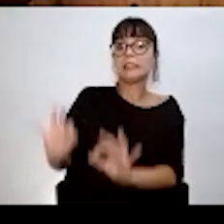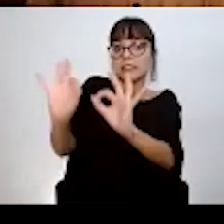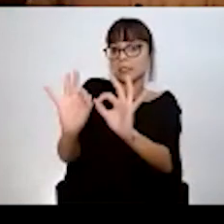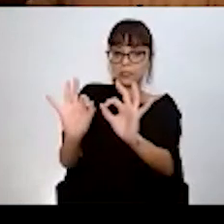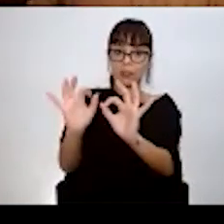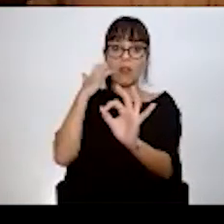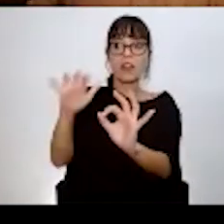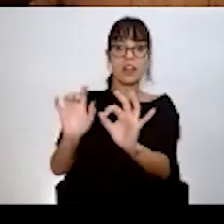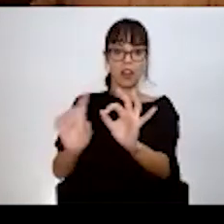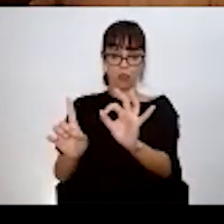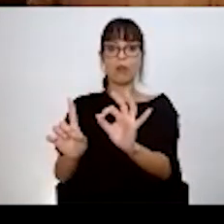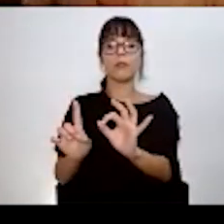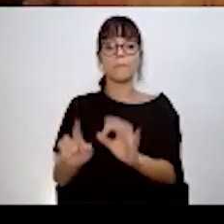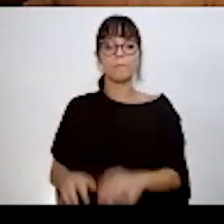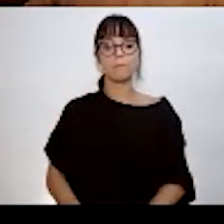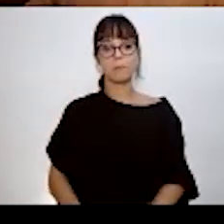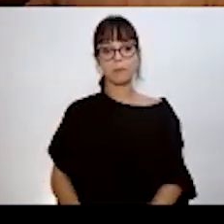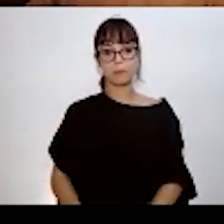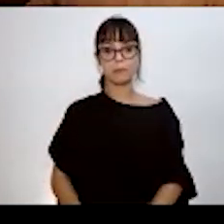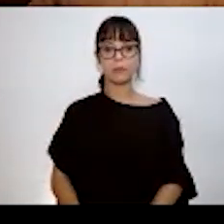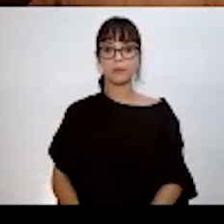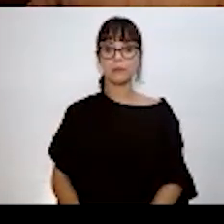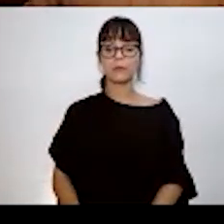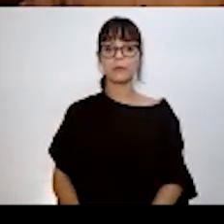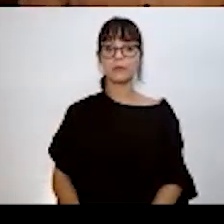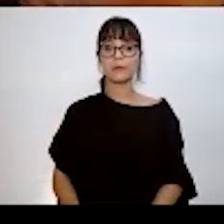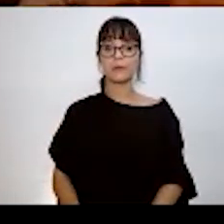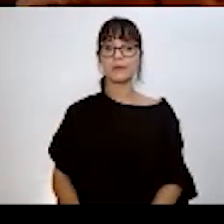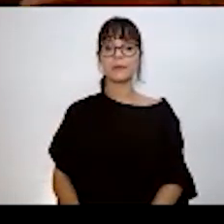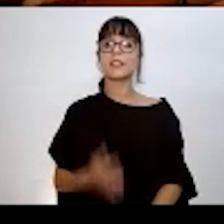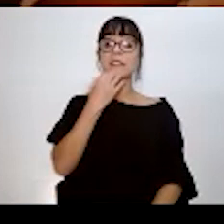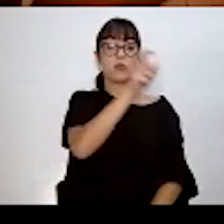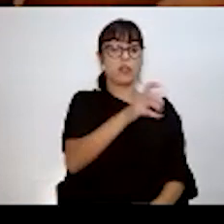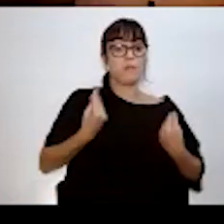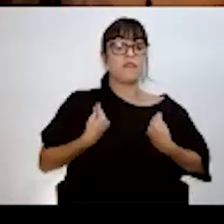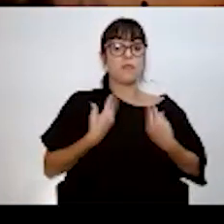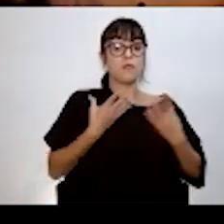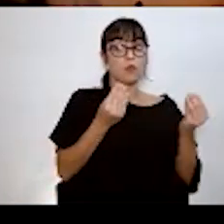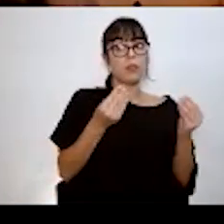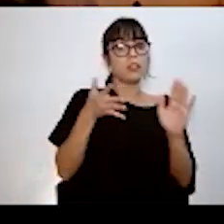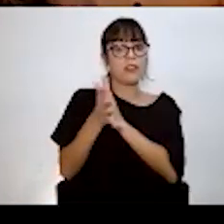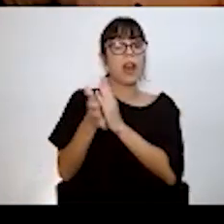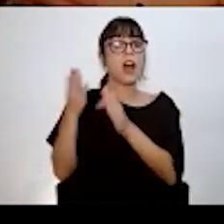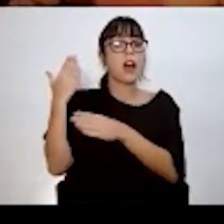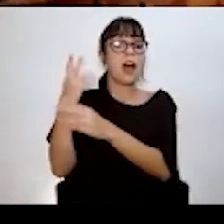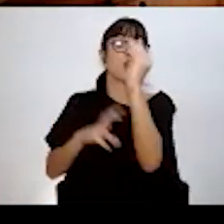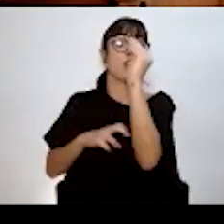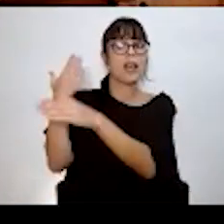dado hay mucha población que es capaz de generar muchos restos, ¿no? Entonces, si estamos hablando de una población que a lo largo del